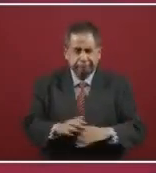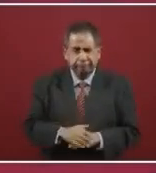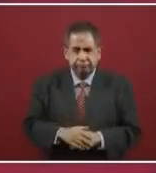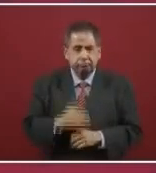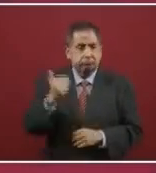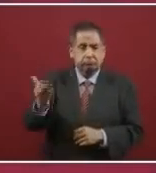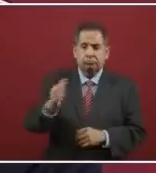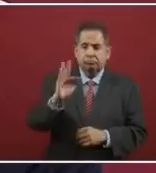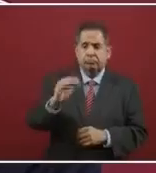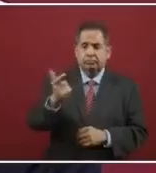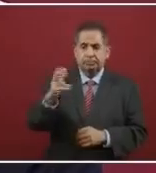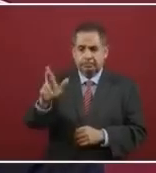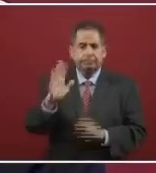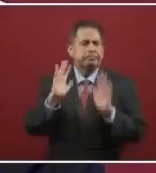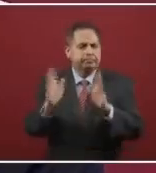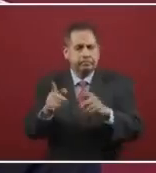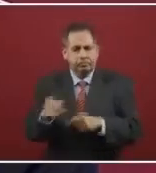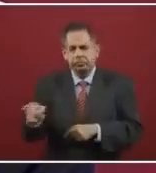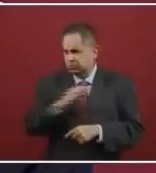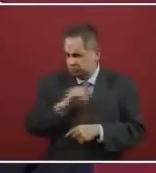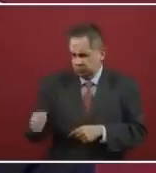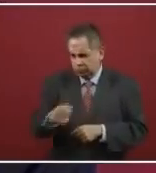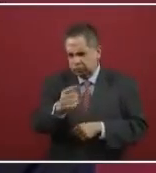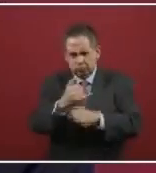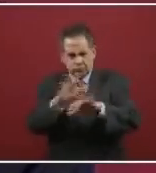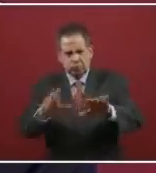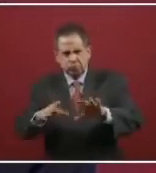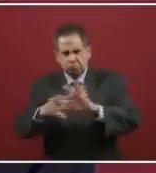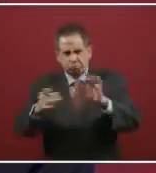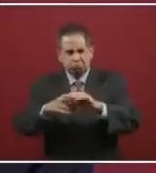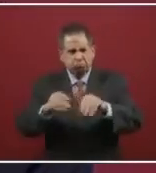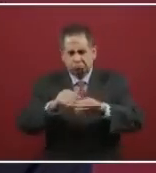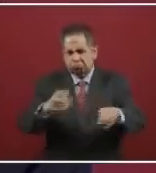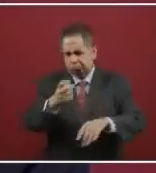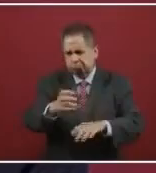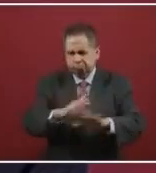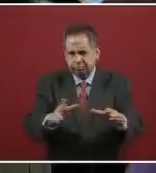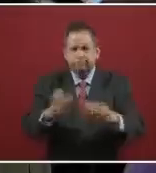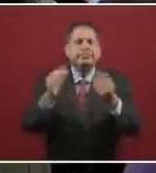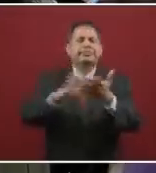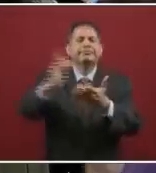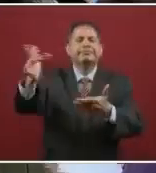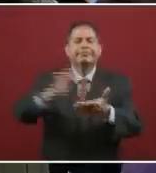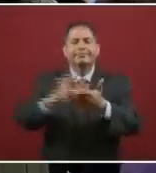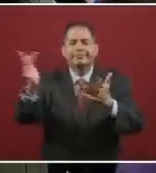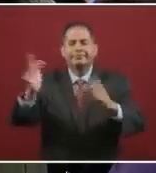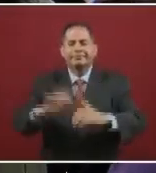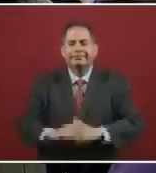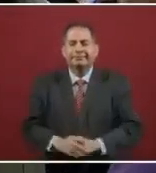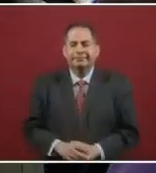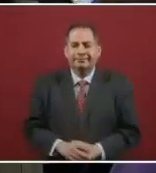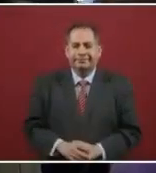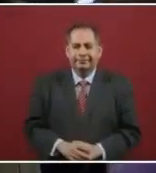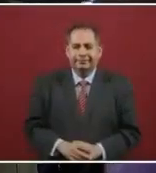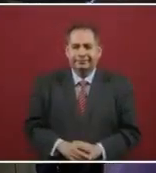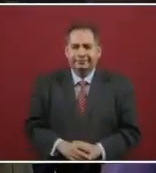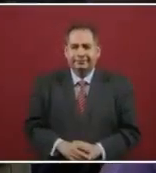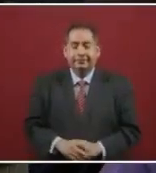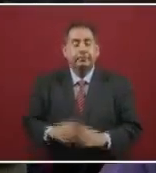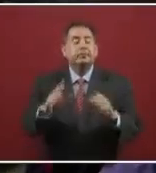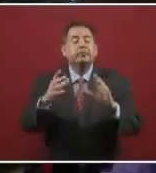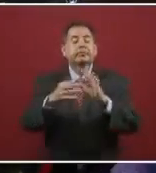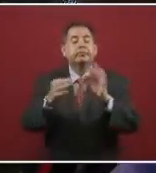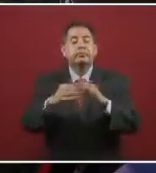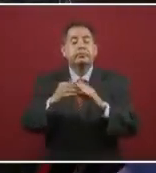ante la Fiscalía General. Ahí pueden informarles sobre esto. Muchas gracias. La